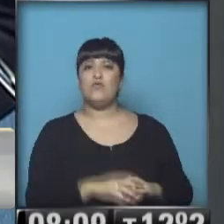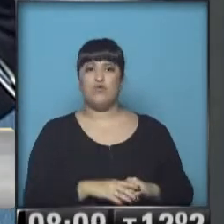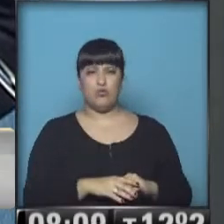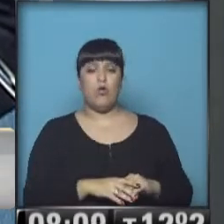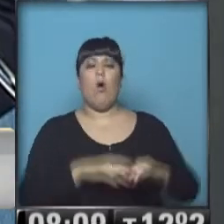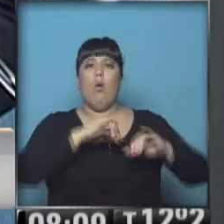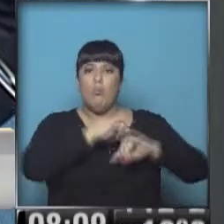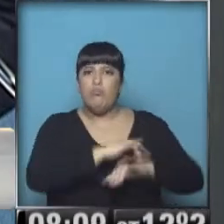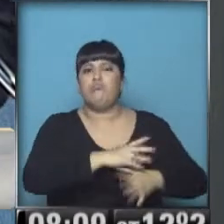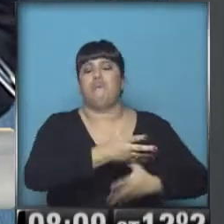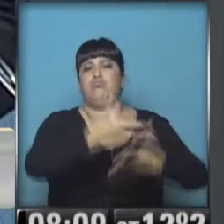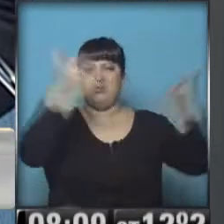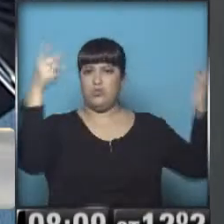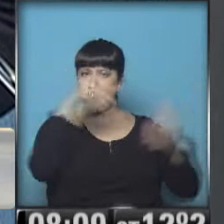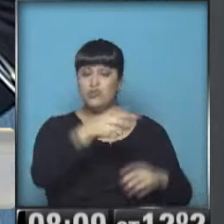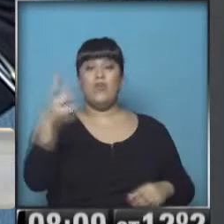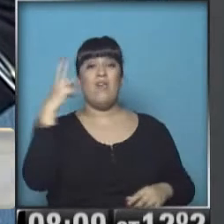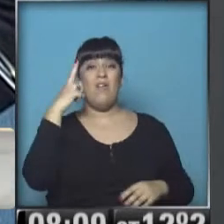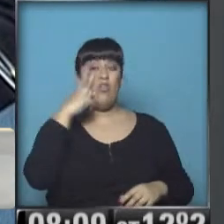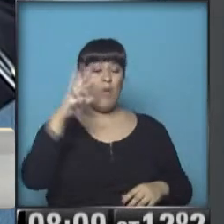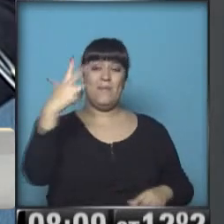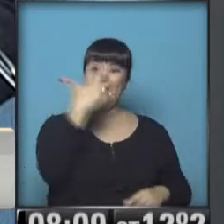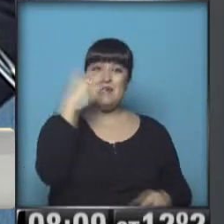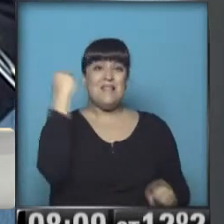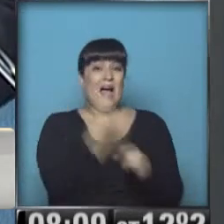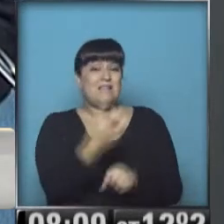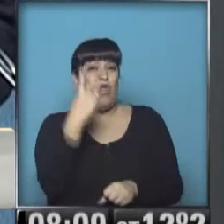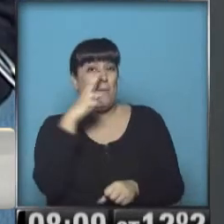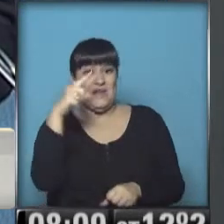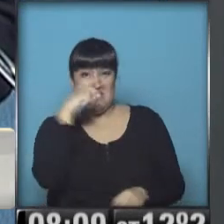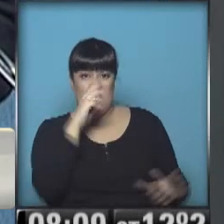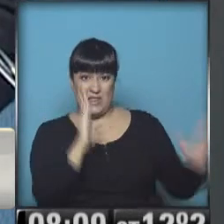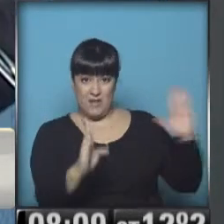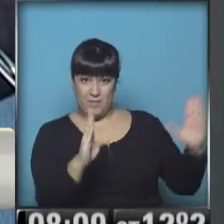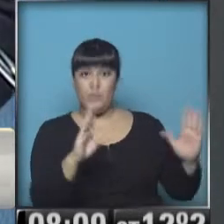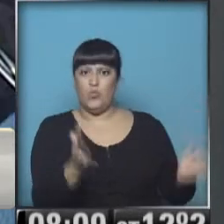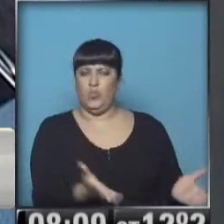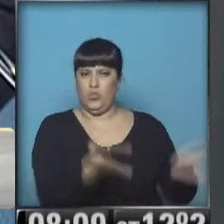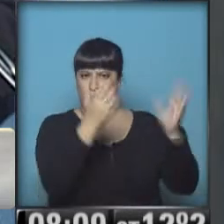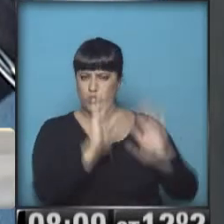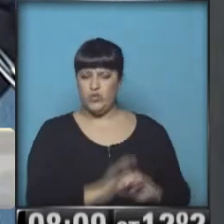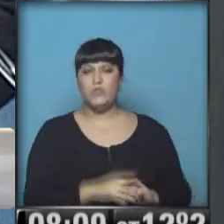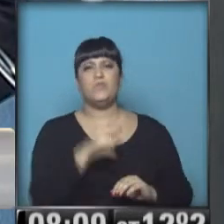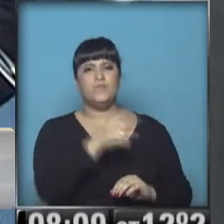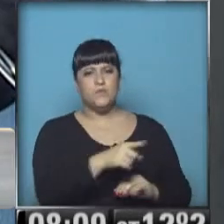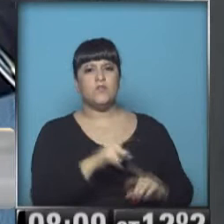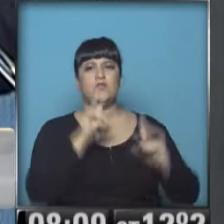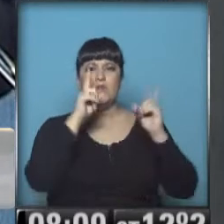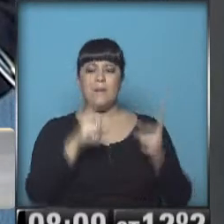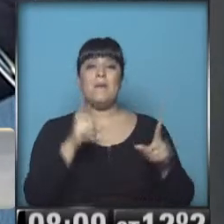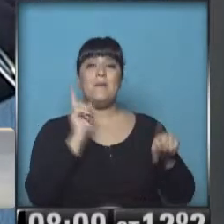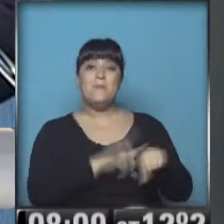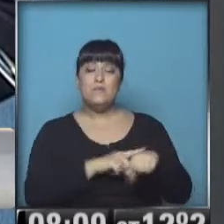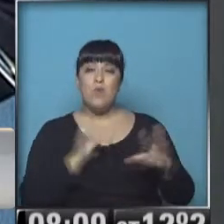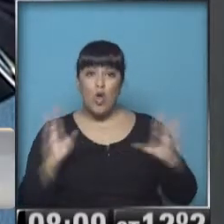expansiva del año 2003 al año 2007 luego por eso es también concomitante y en forma paralela